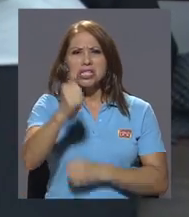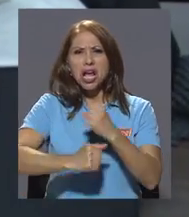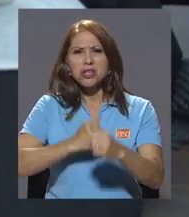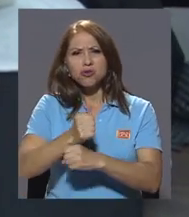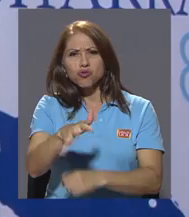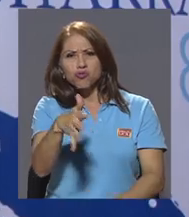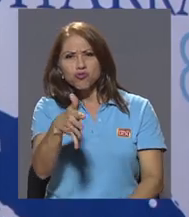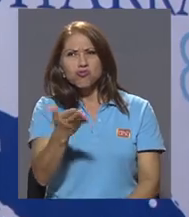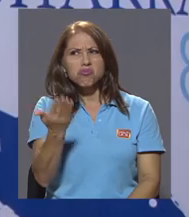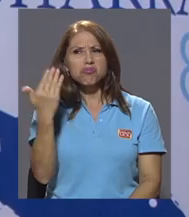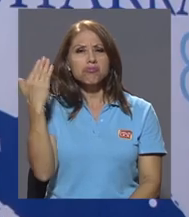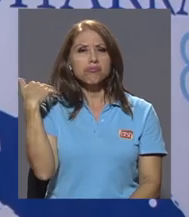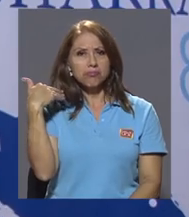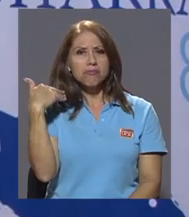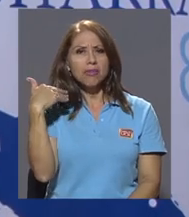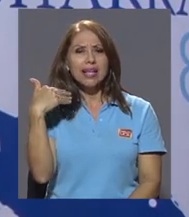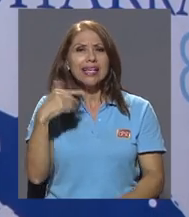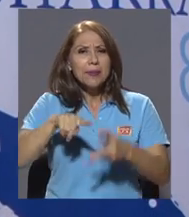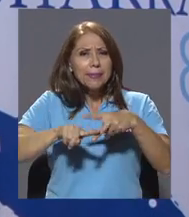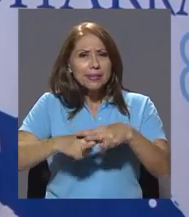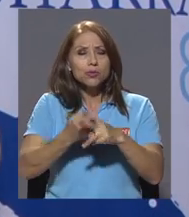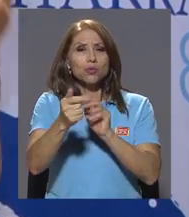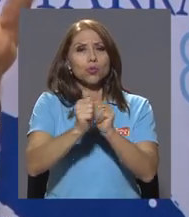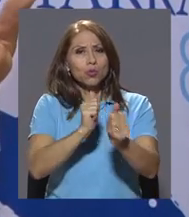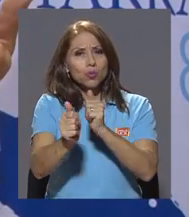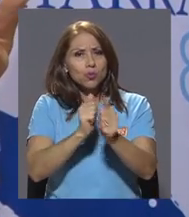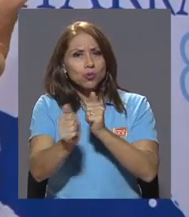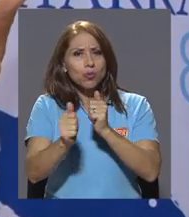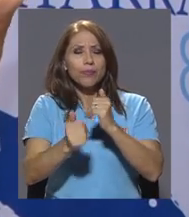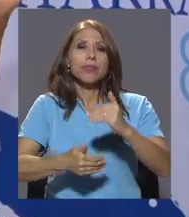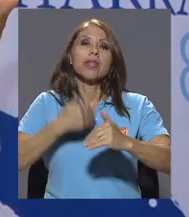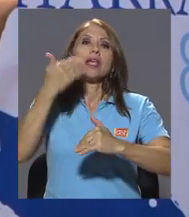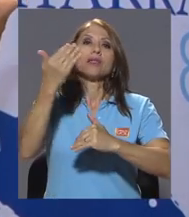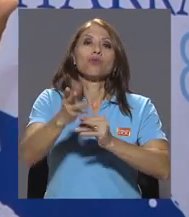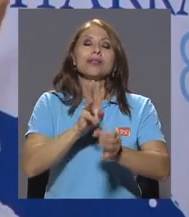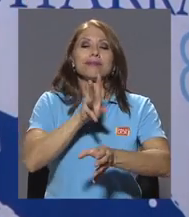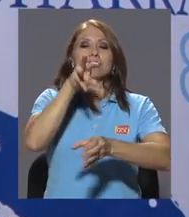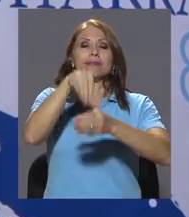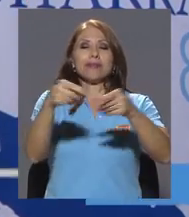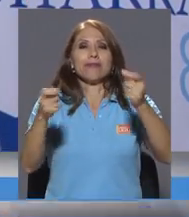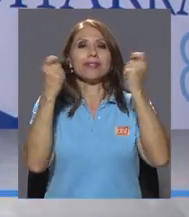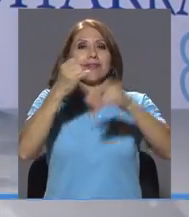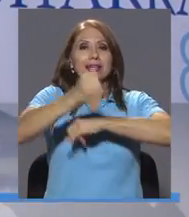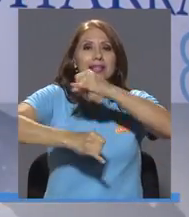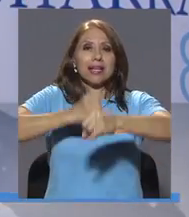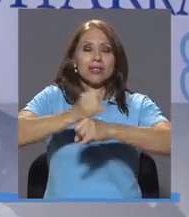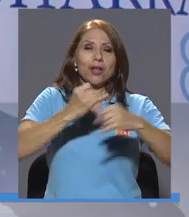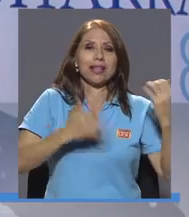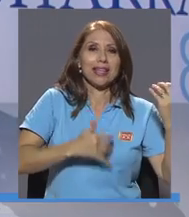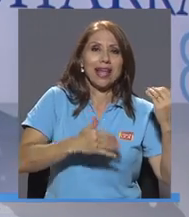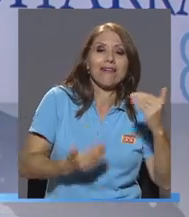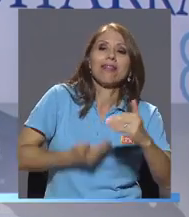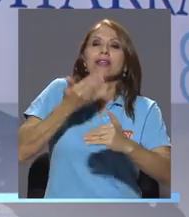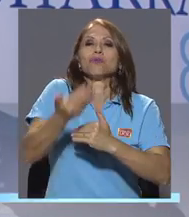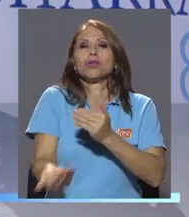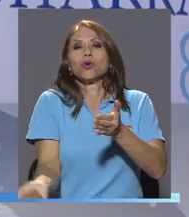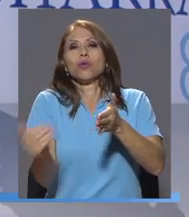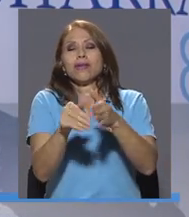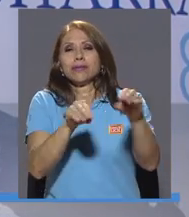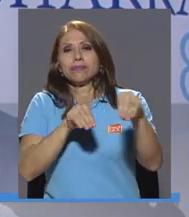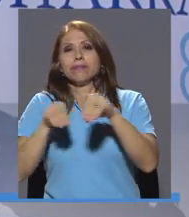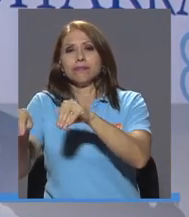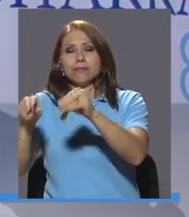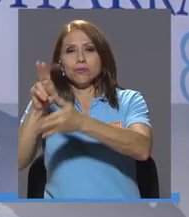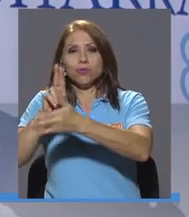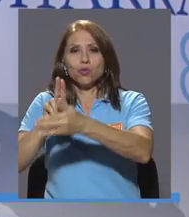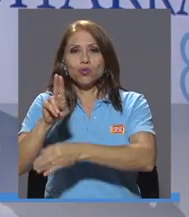decirlo así, un poco más, se empezó a hacer el concurso, se fue pasando después al Festival Internacional de Guitarra, después volvió a la Universidad de Costa Rica y a mí se me ocurrió